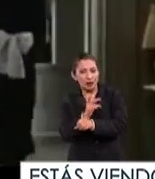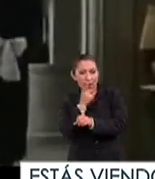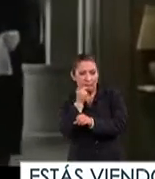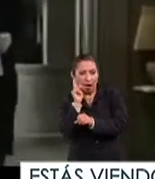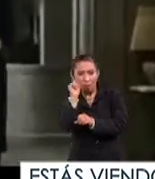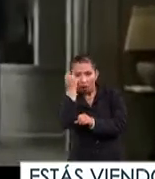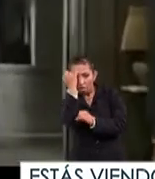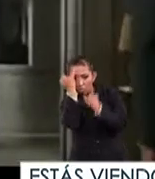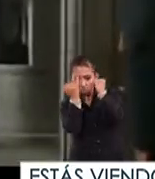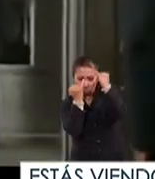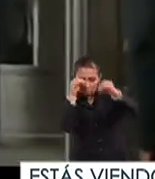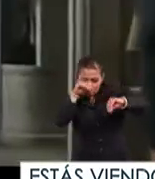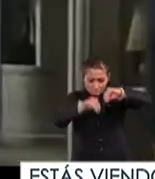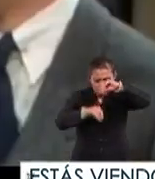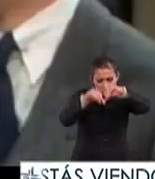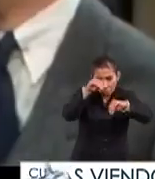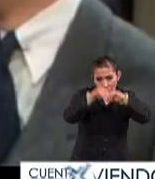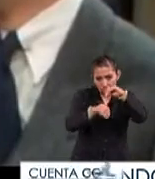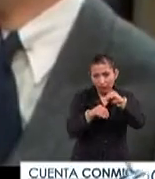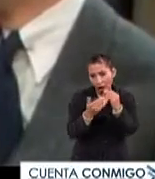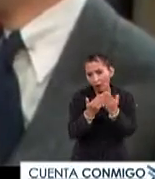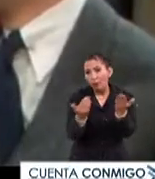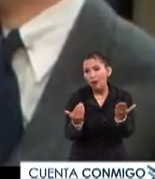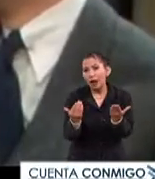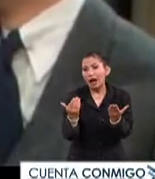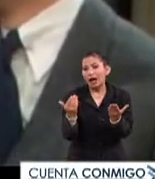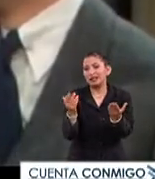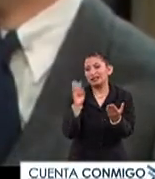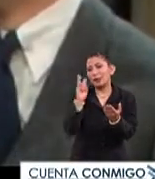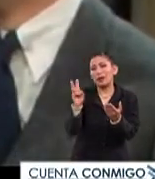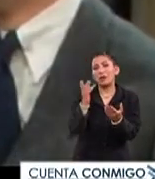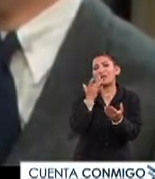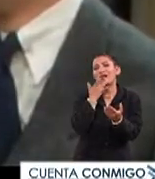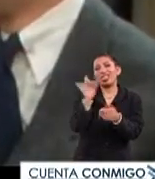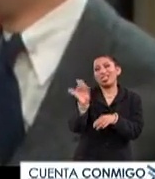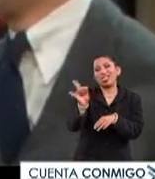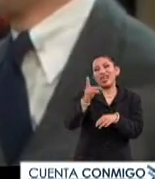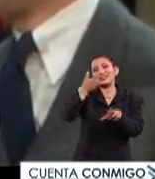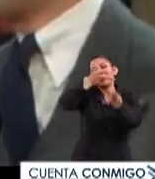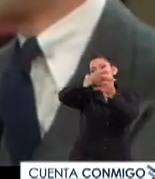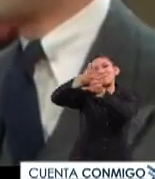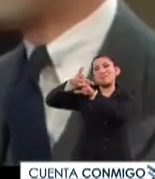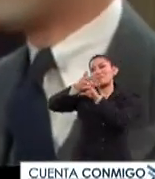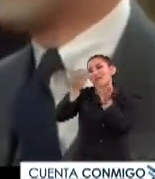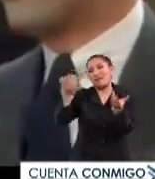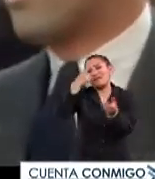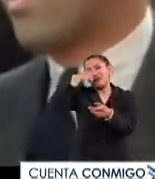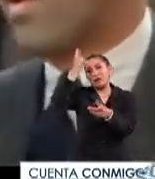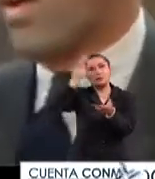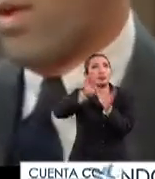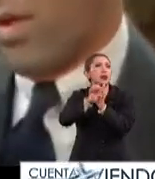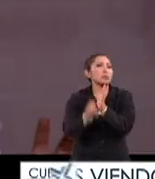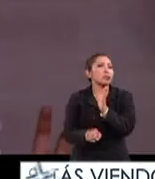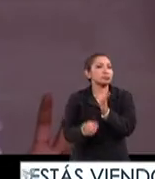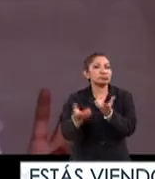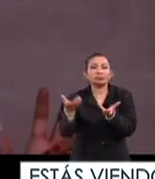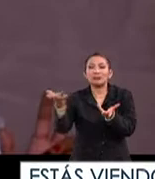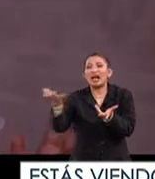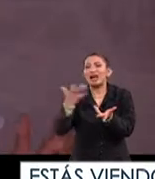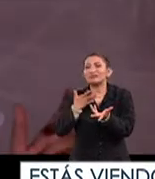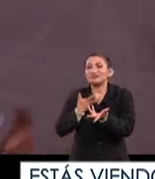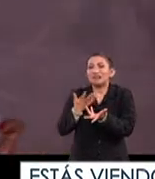de la técnica, bueno, ahora es muy sencillo hacer grabaciones, ¿no? Sencillo me refiero en cuanto